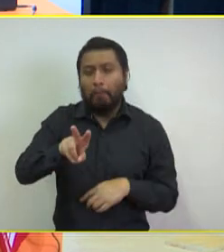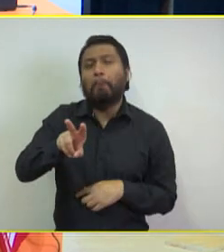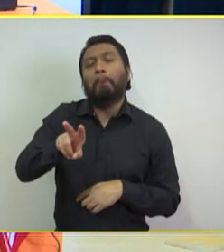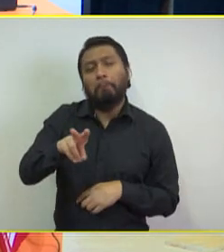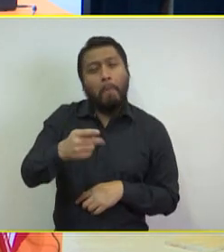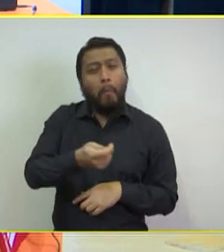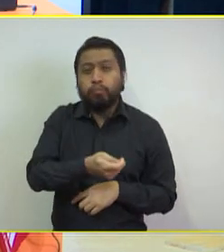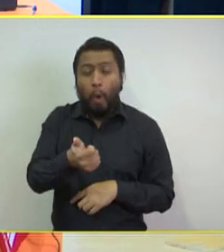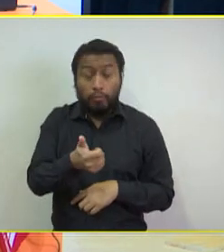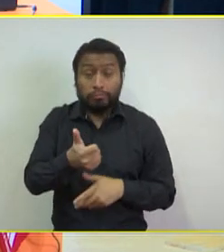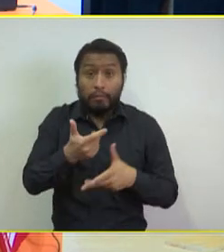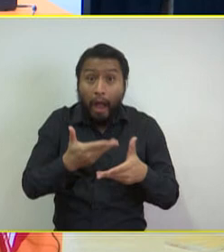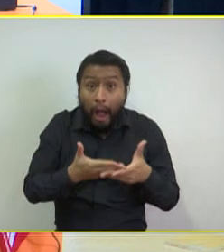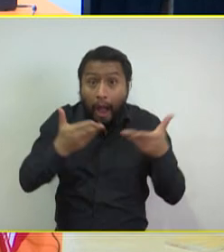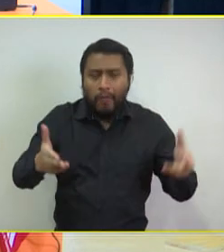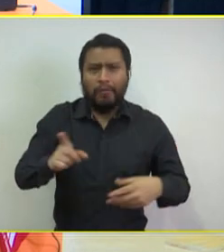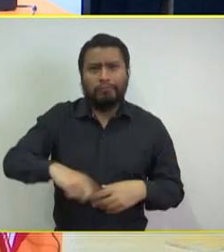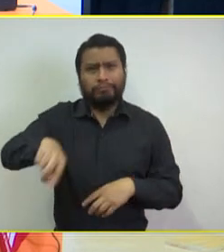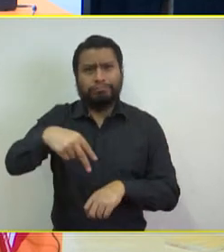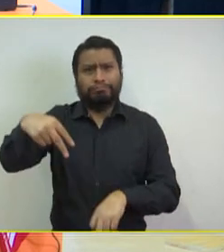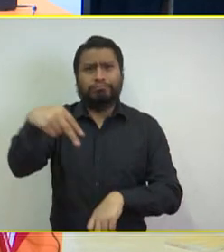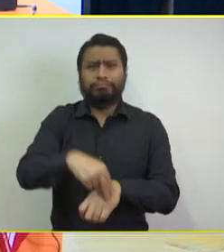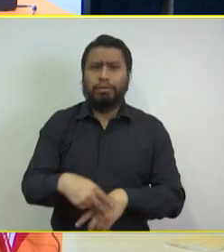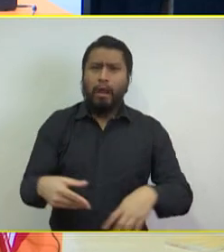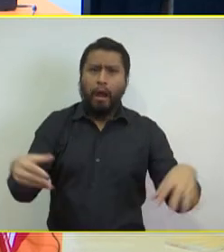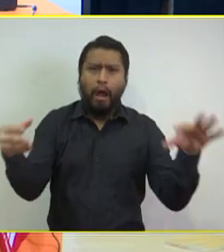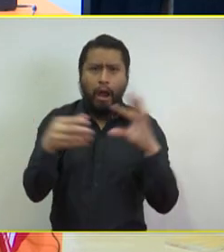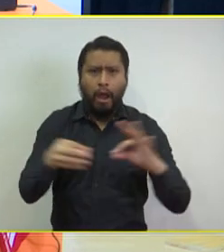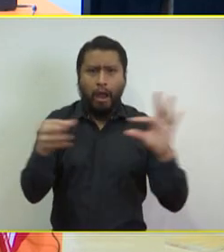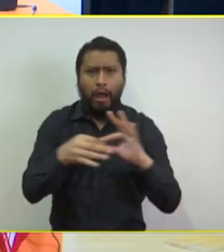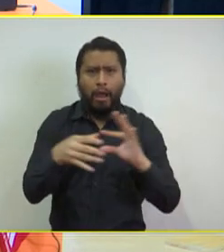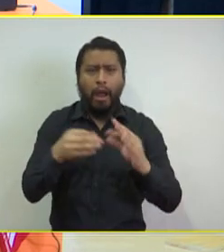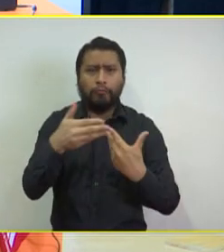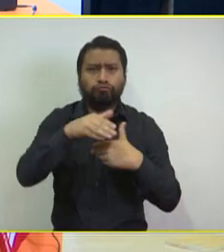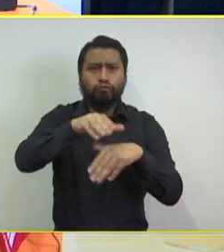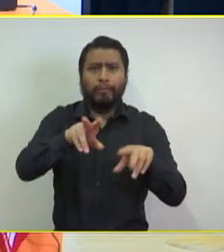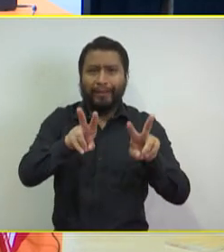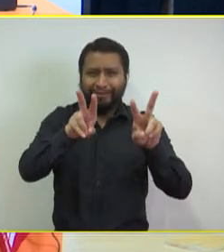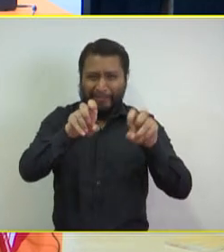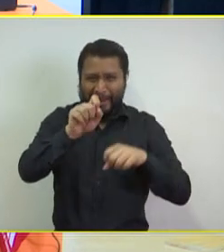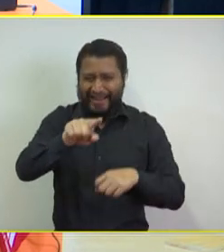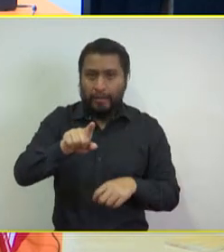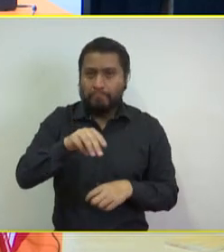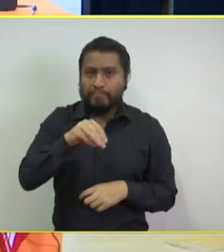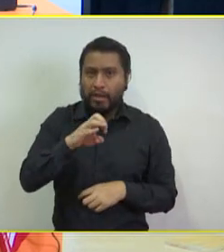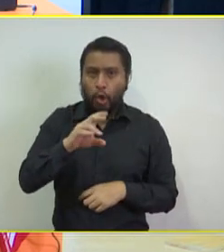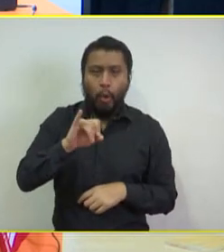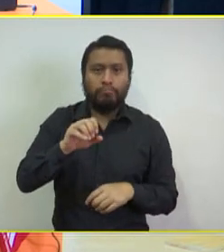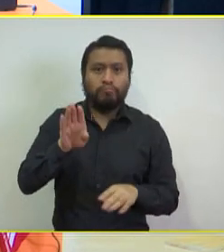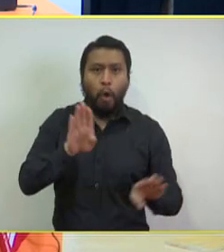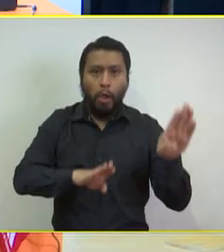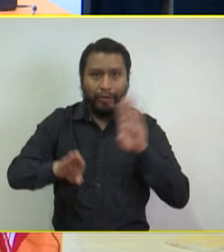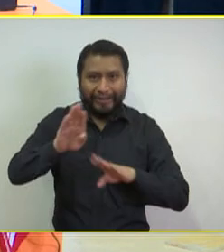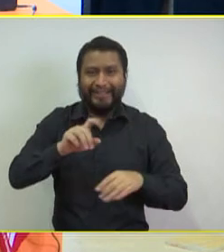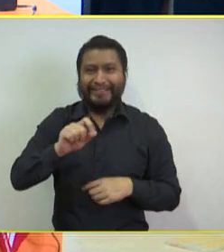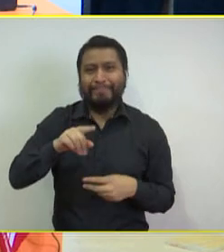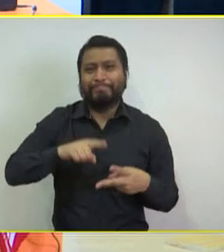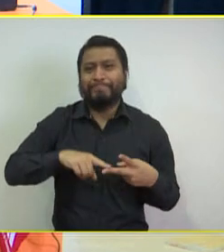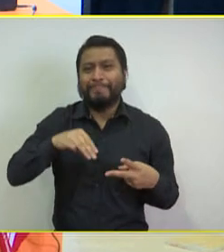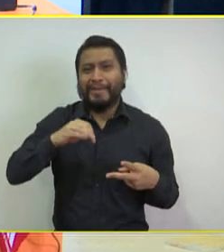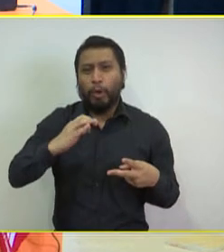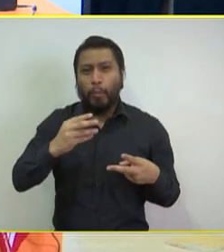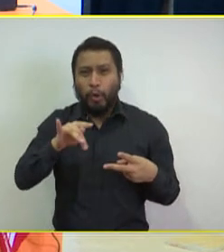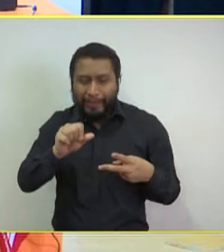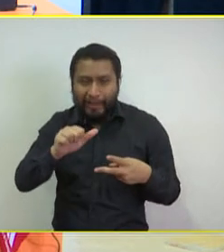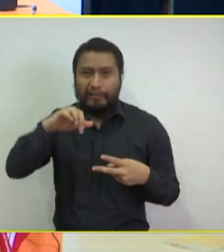Y ver ahora cómo se desenvuelven hablando de temas de microbiología y sobre todo de la microbiota que nos atañe a todos,